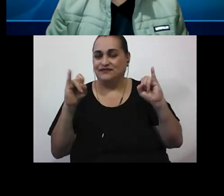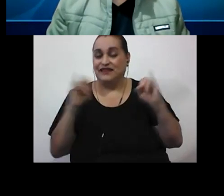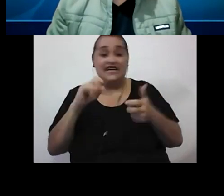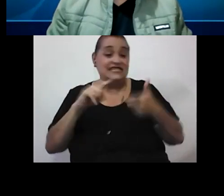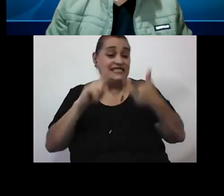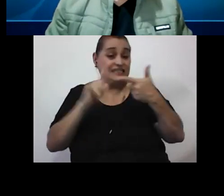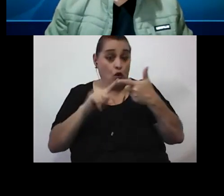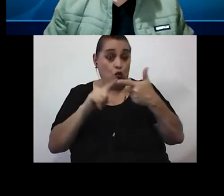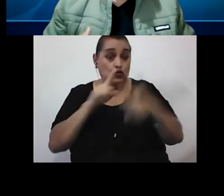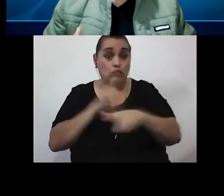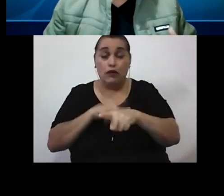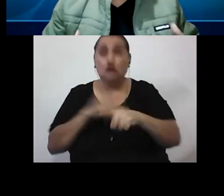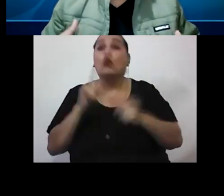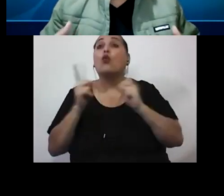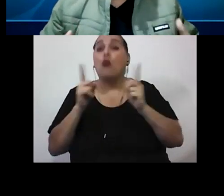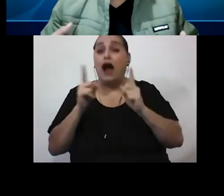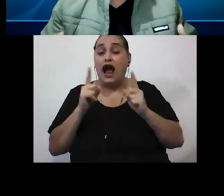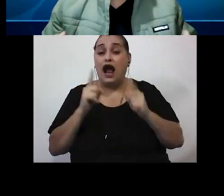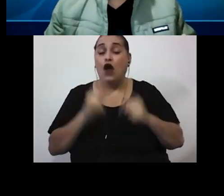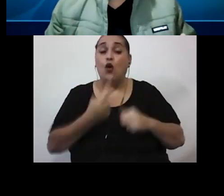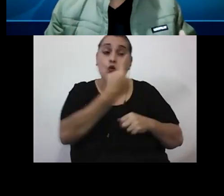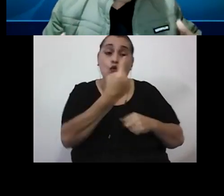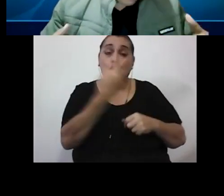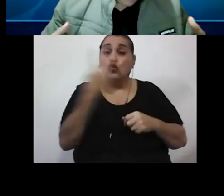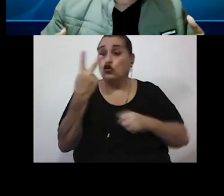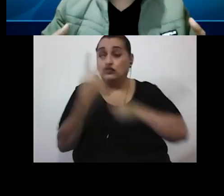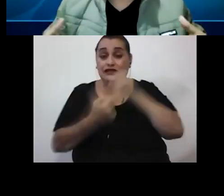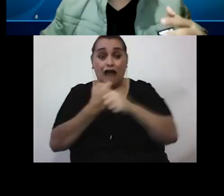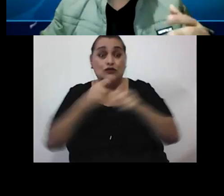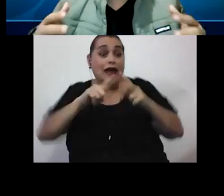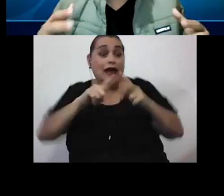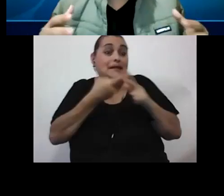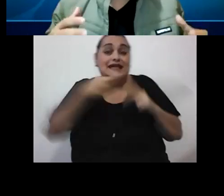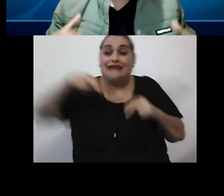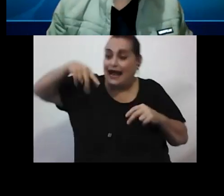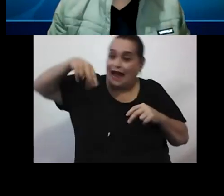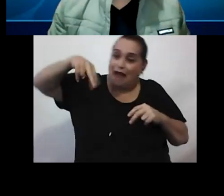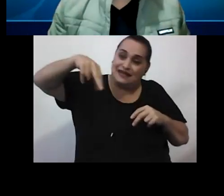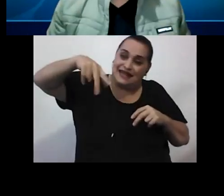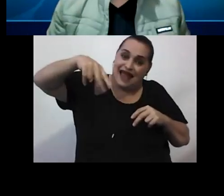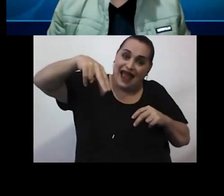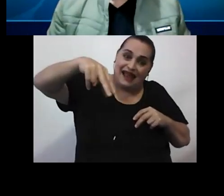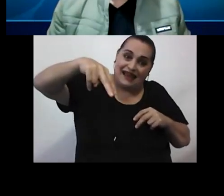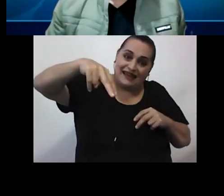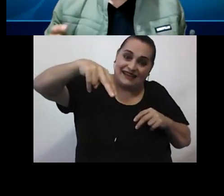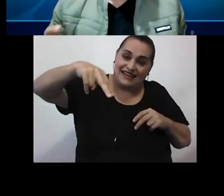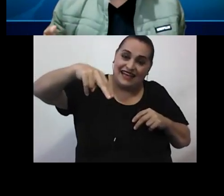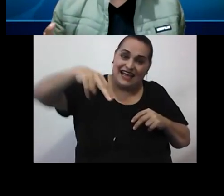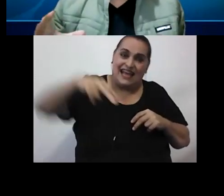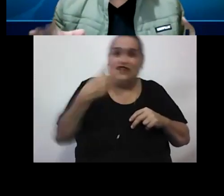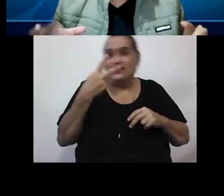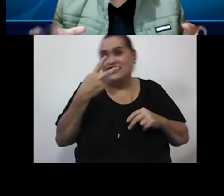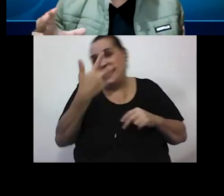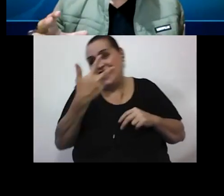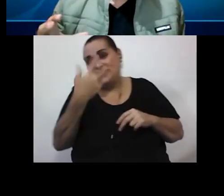momento de independencia es cuando ellos al 1 o 2 años empiezan a caminar y ven esos piecitos y quieren correr. 3, 4 años su